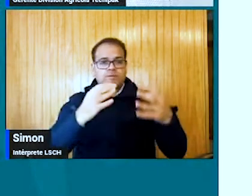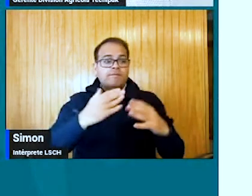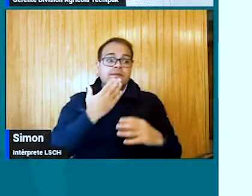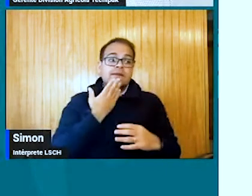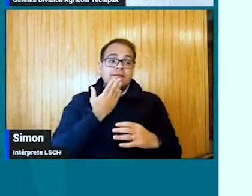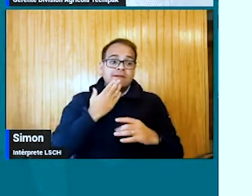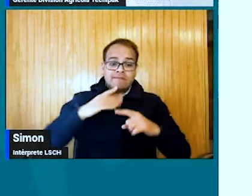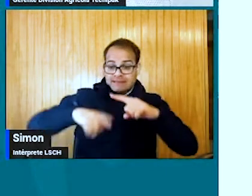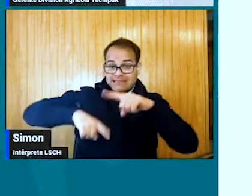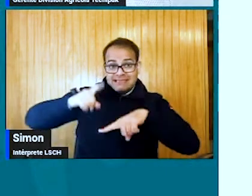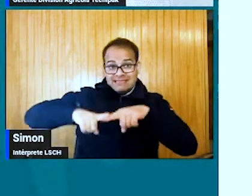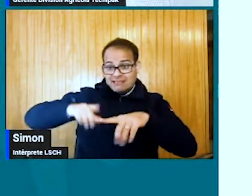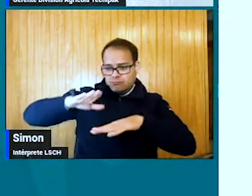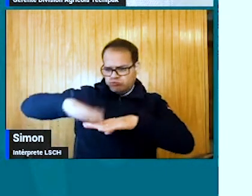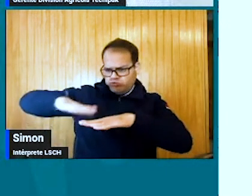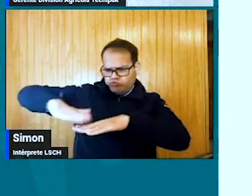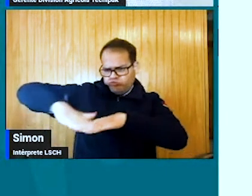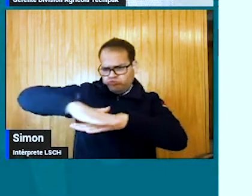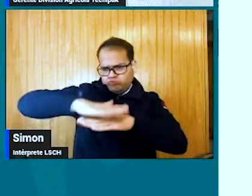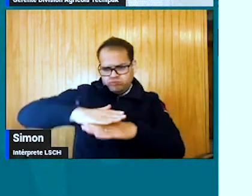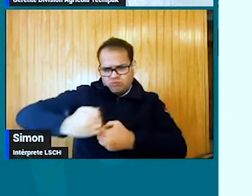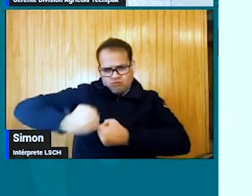retienen mayor humedad.